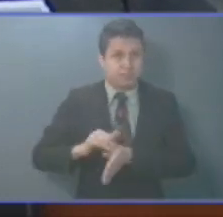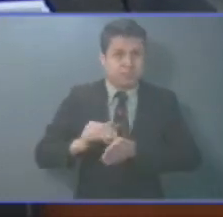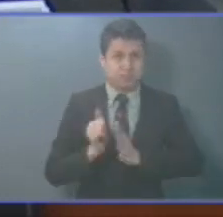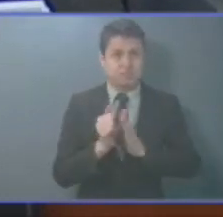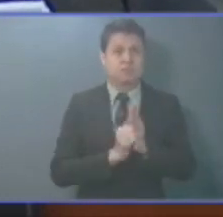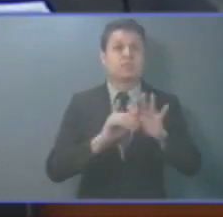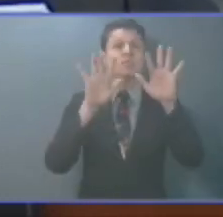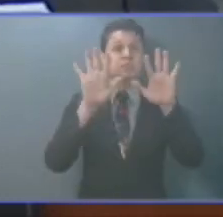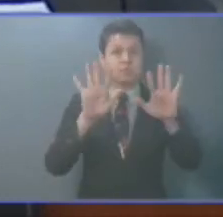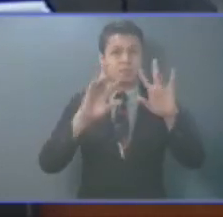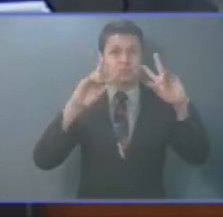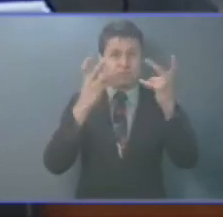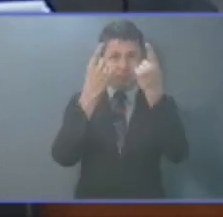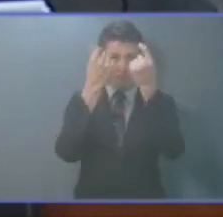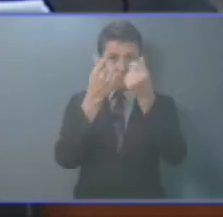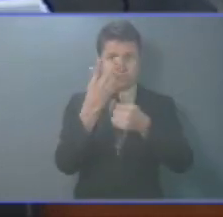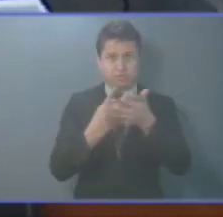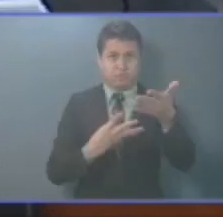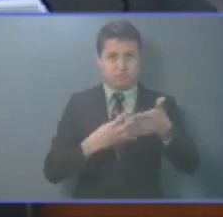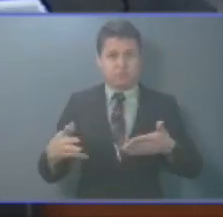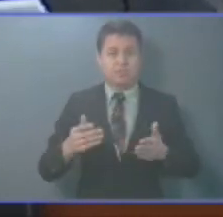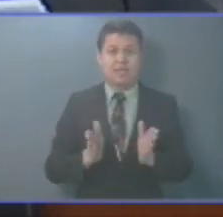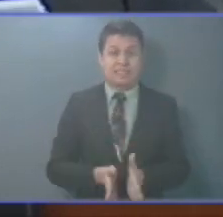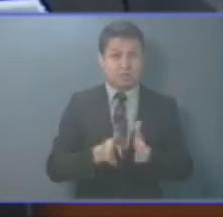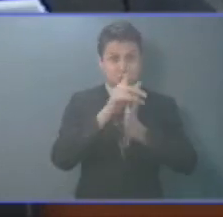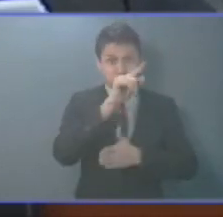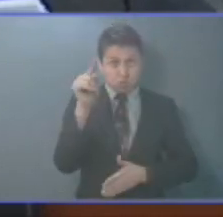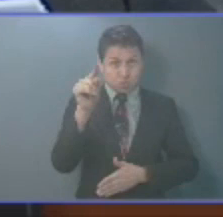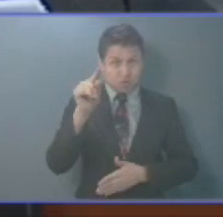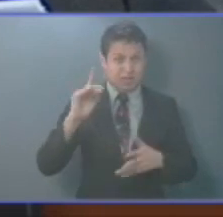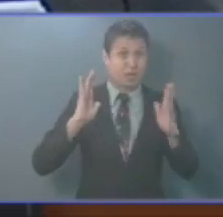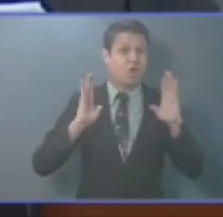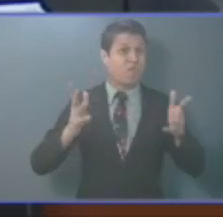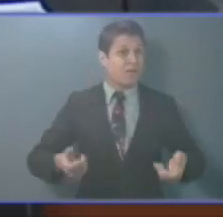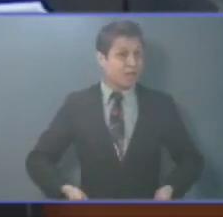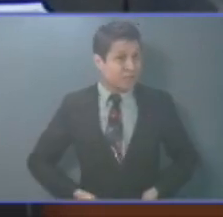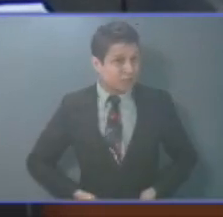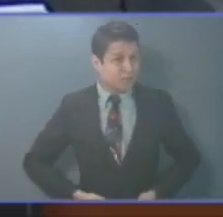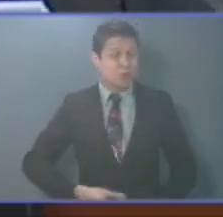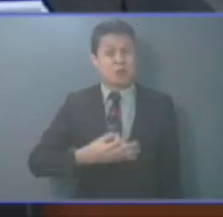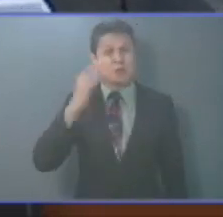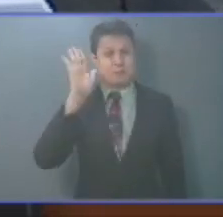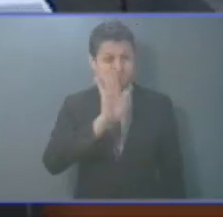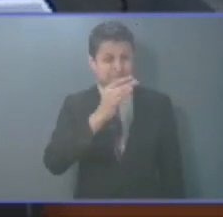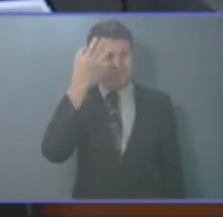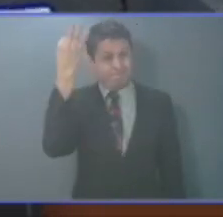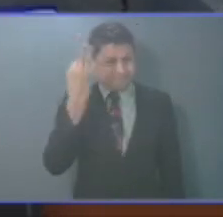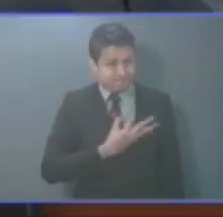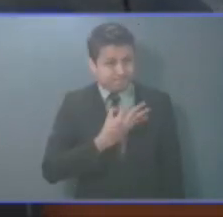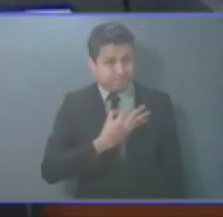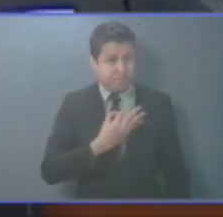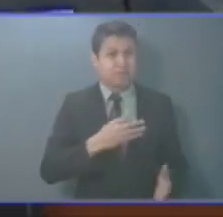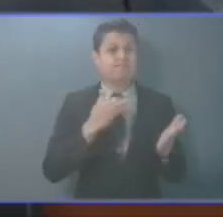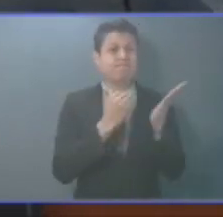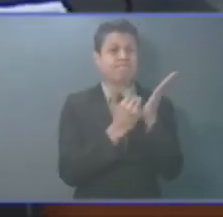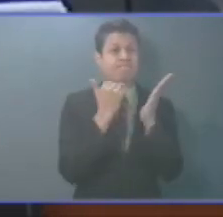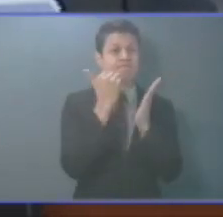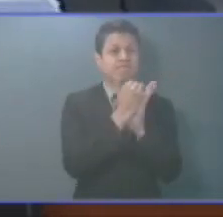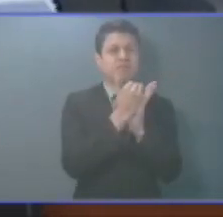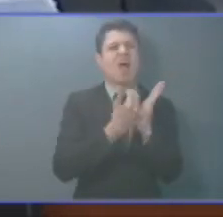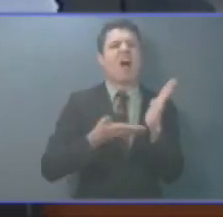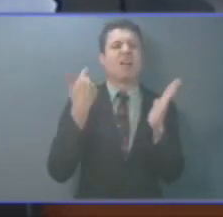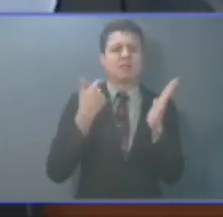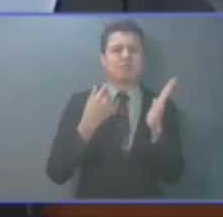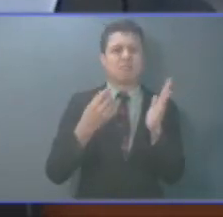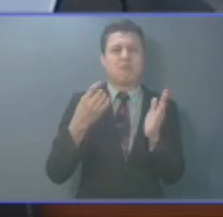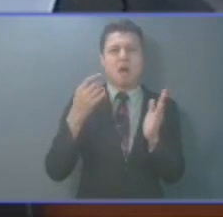Artículo 10. Es obligación de las instituciones del sector público establecer dentro de sus prioridades institucionales